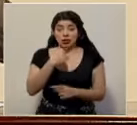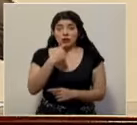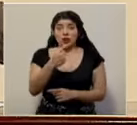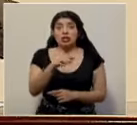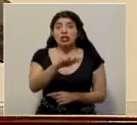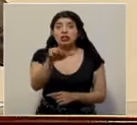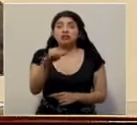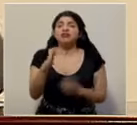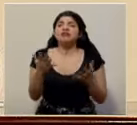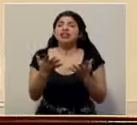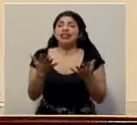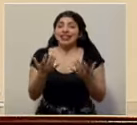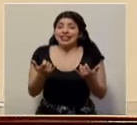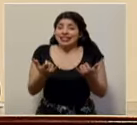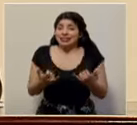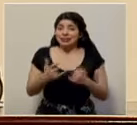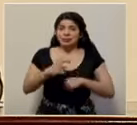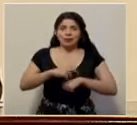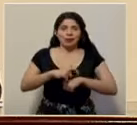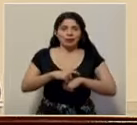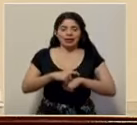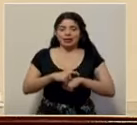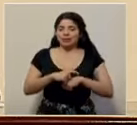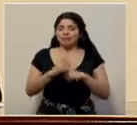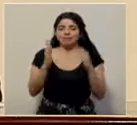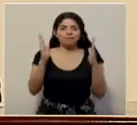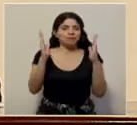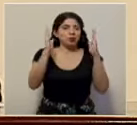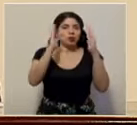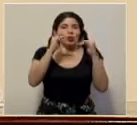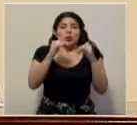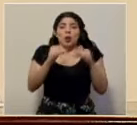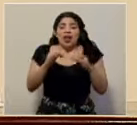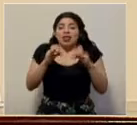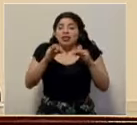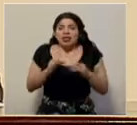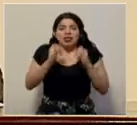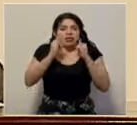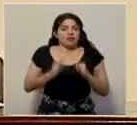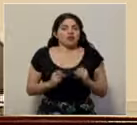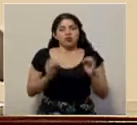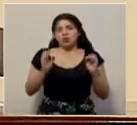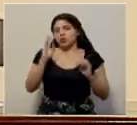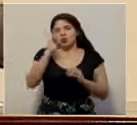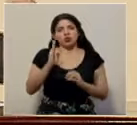que en estos momentos no hay una sola decisión individual